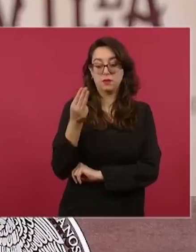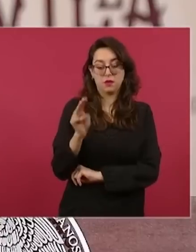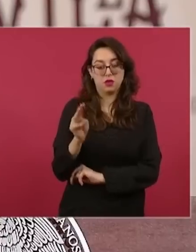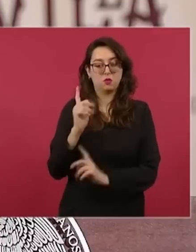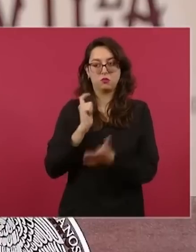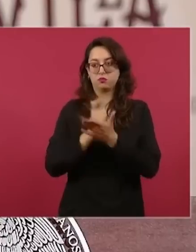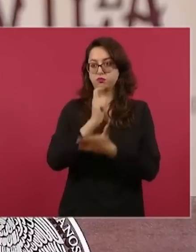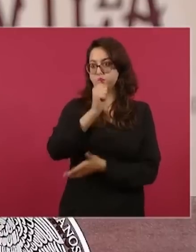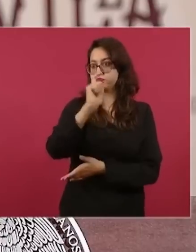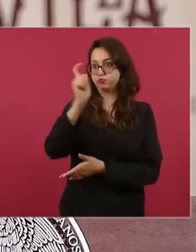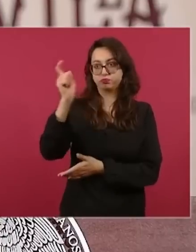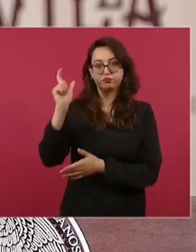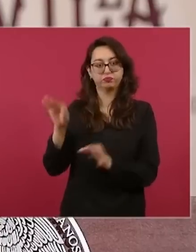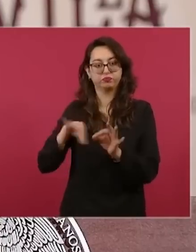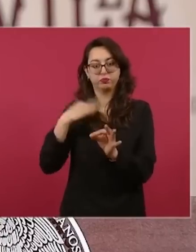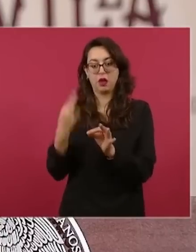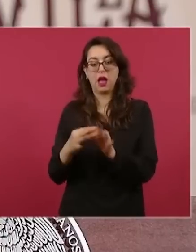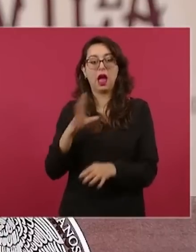Actualmente tenemos